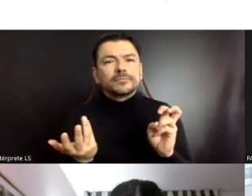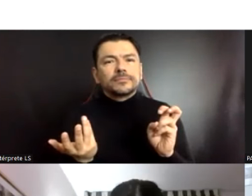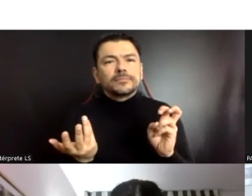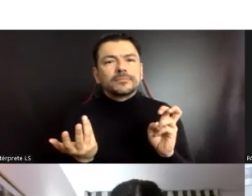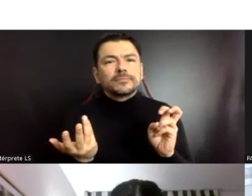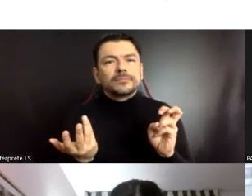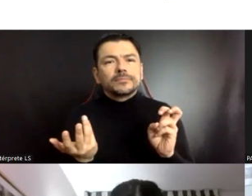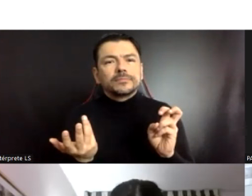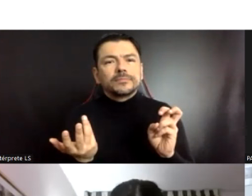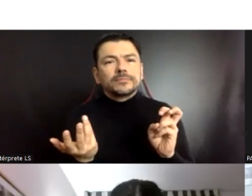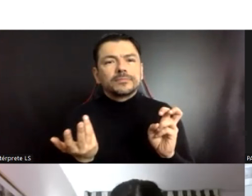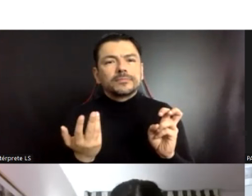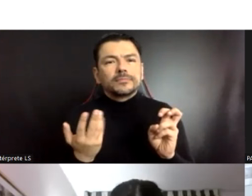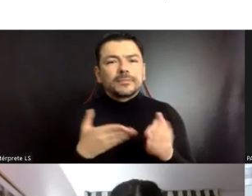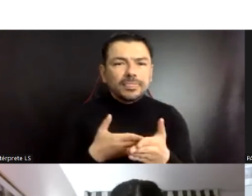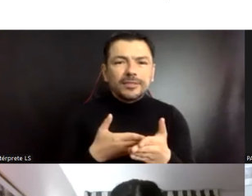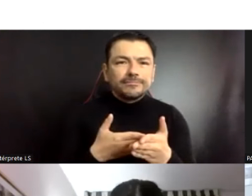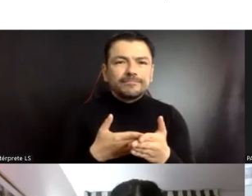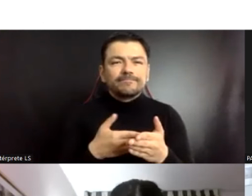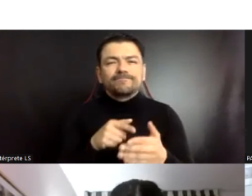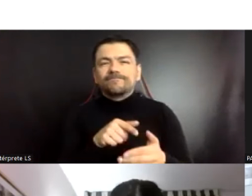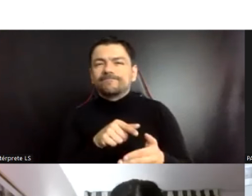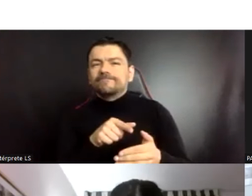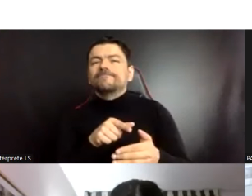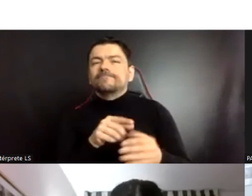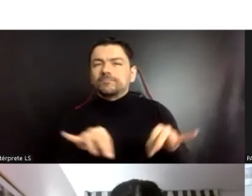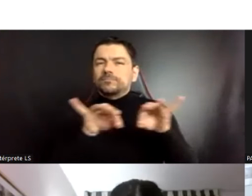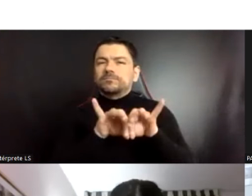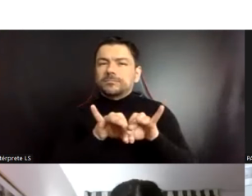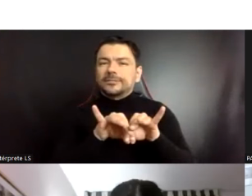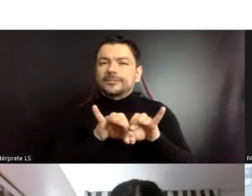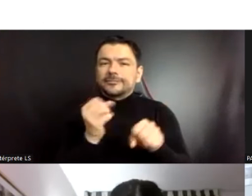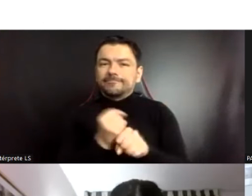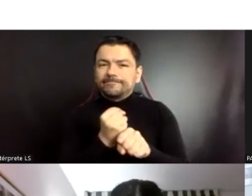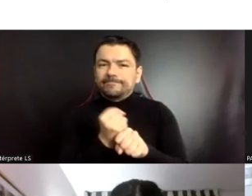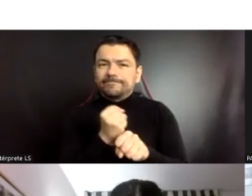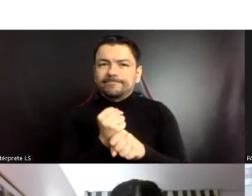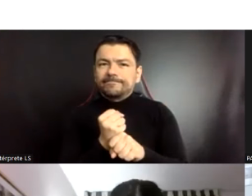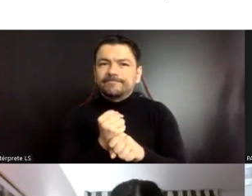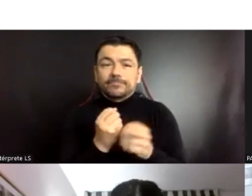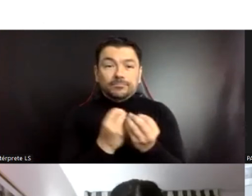Tenemos que asegurarnos que involucramos todas las partes necesarias.